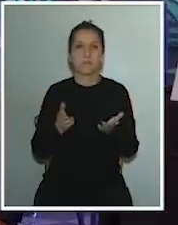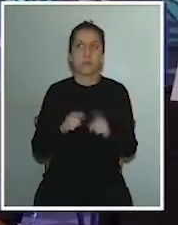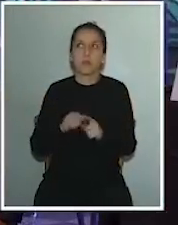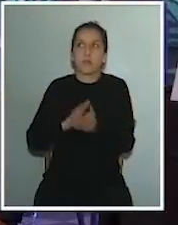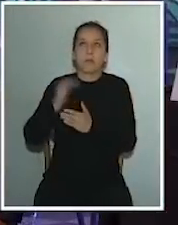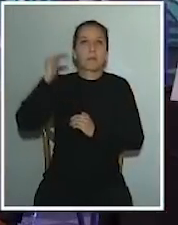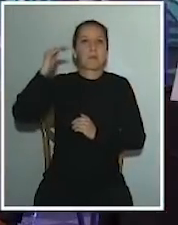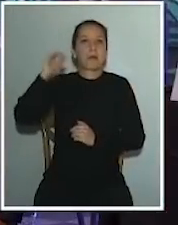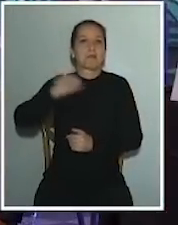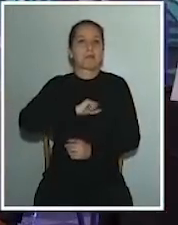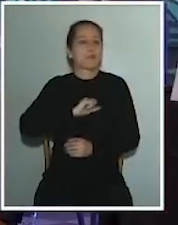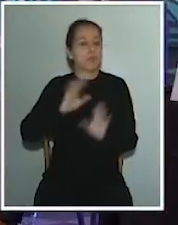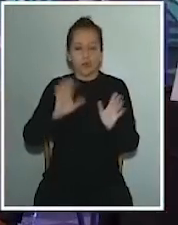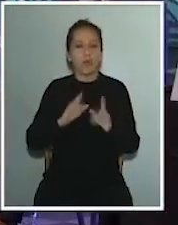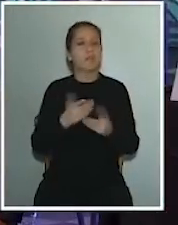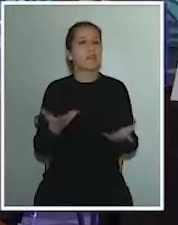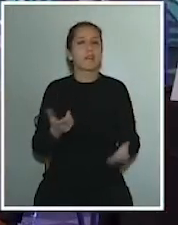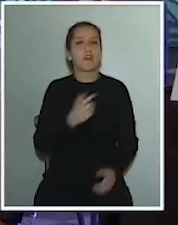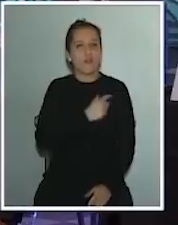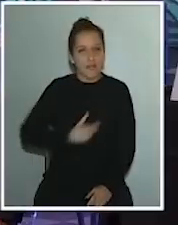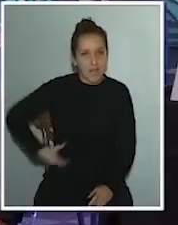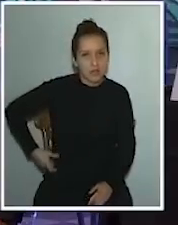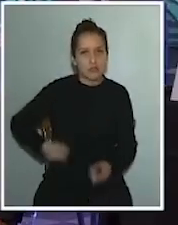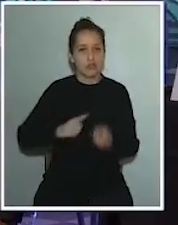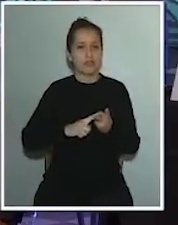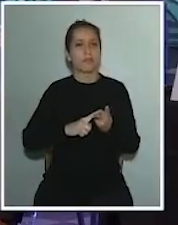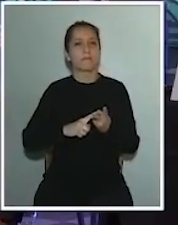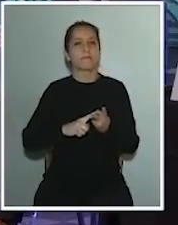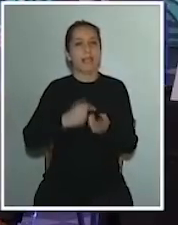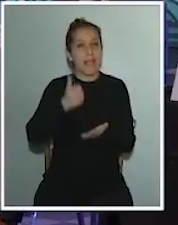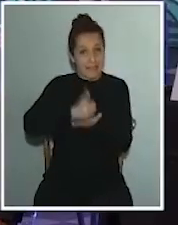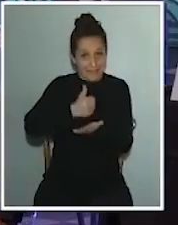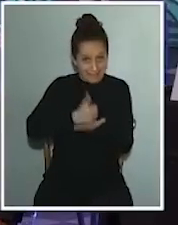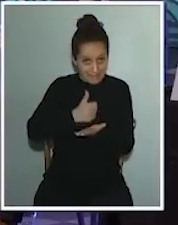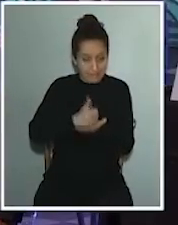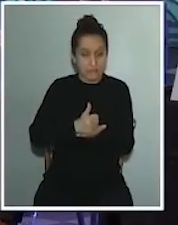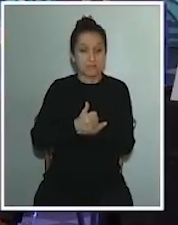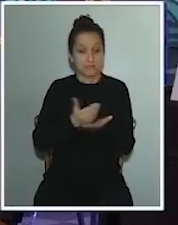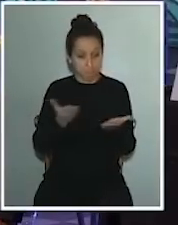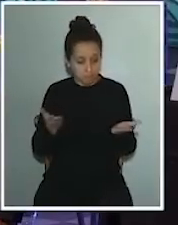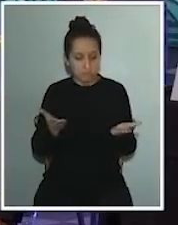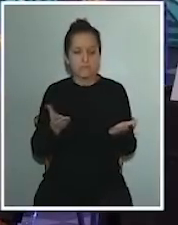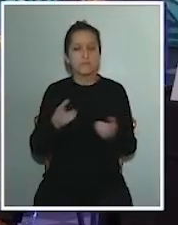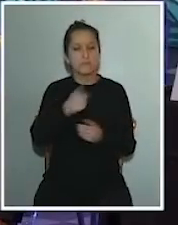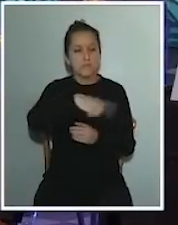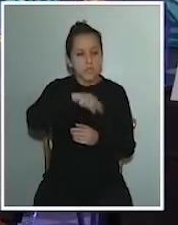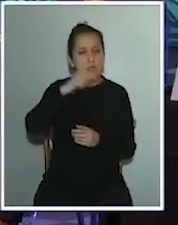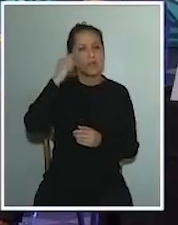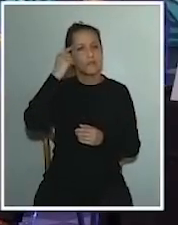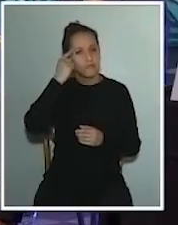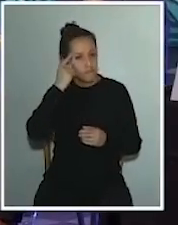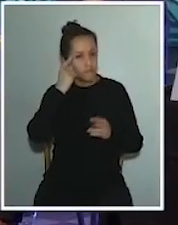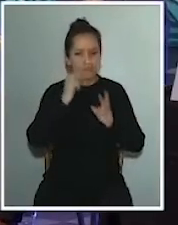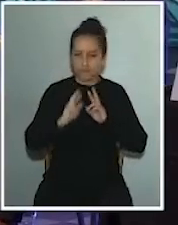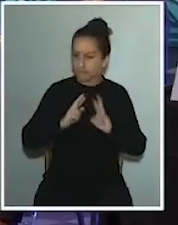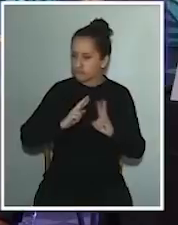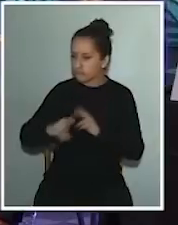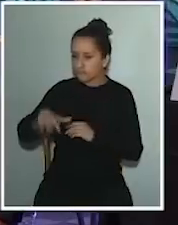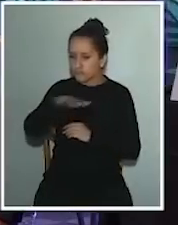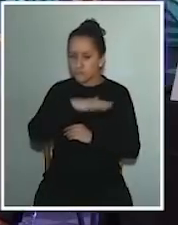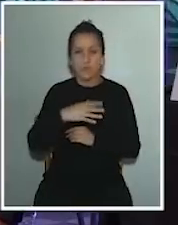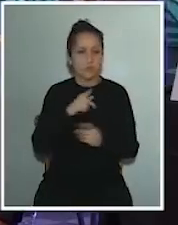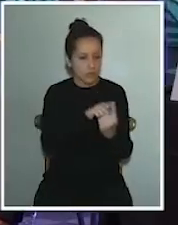encabezados por los gobernadores por los alcaldes aquellos que tienen más sintonía con las personas que viven en su zona